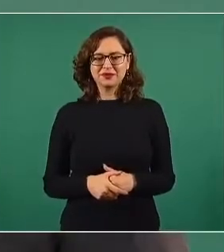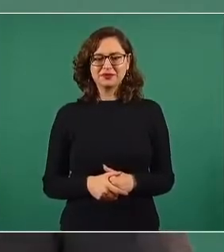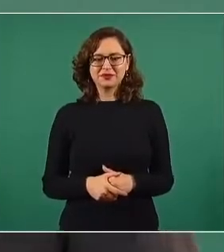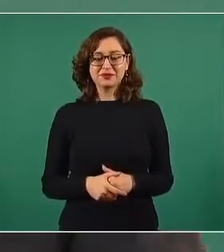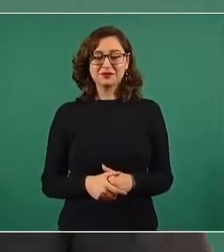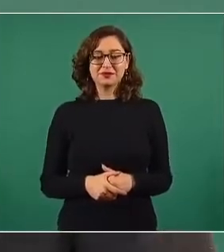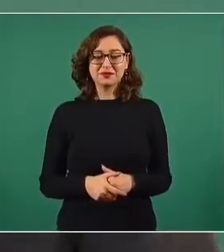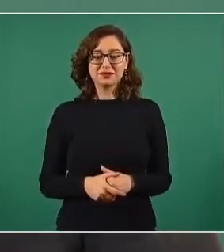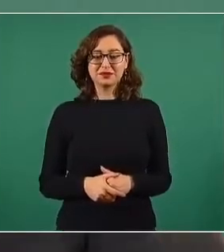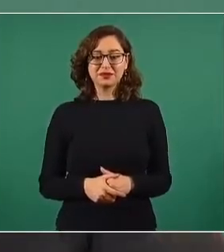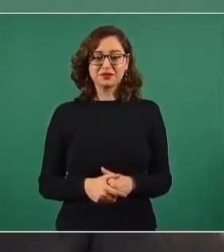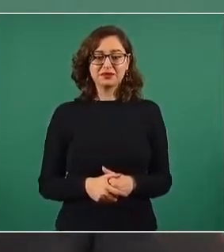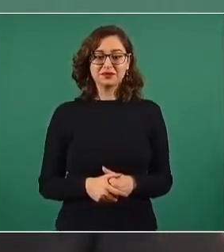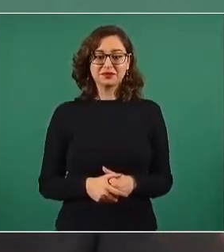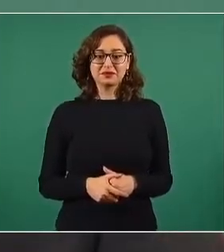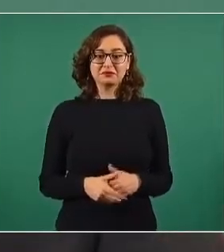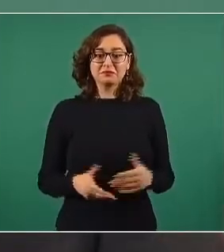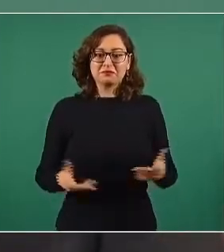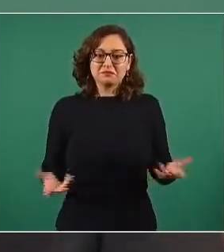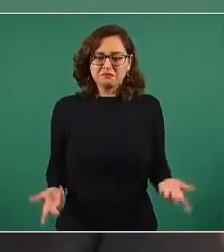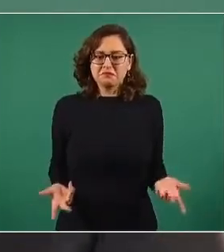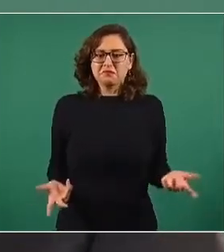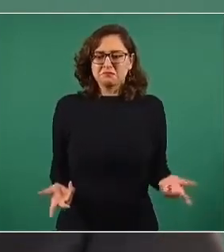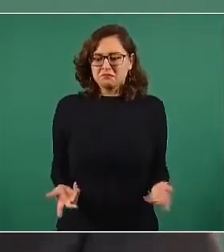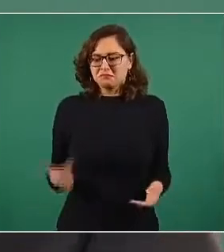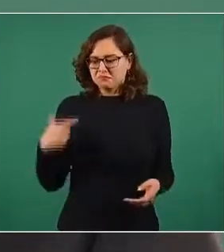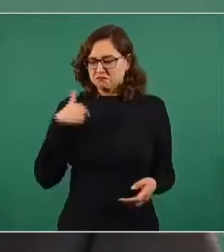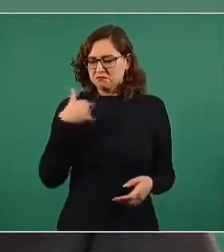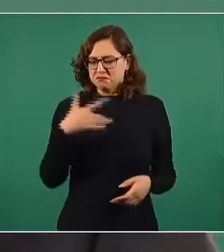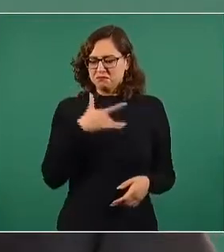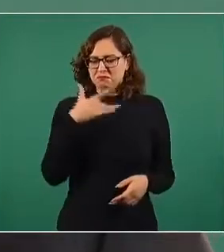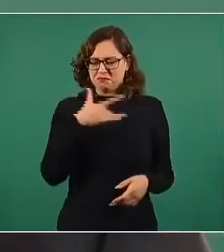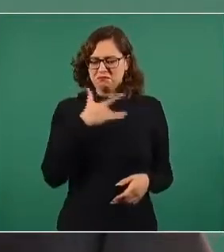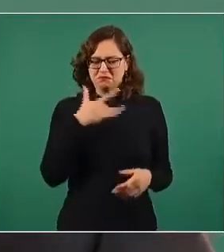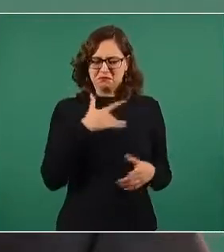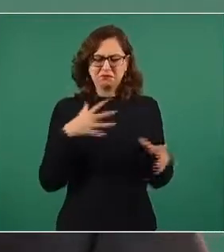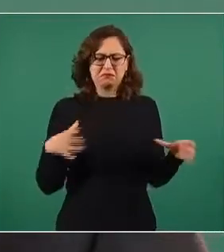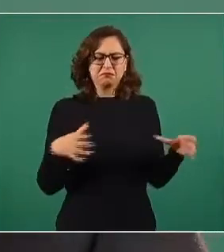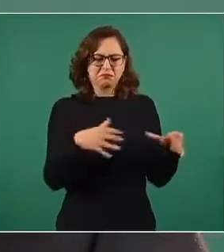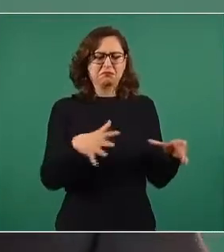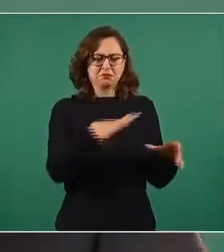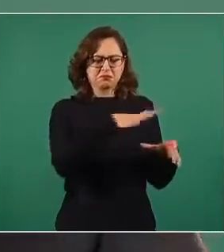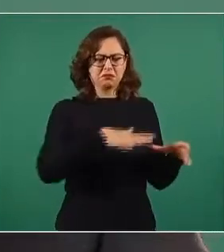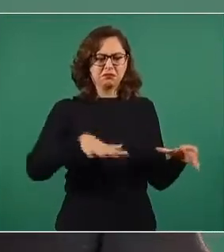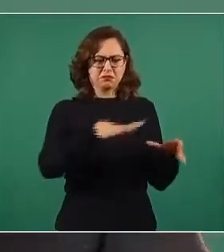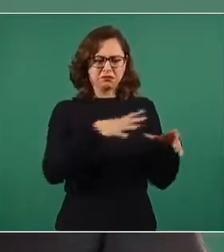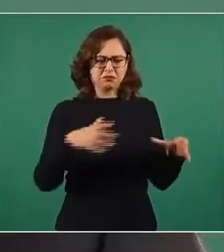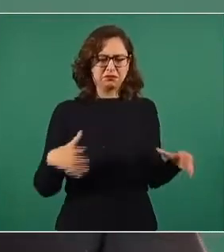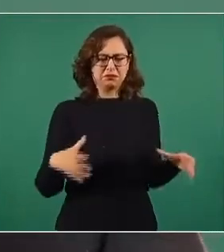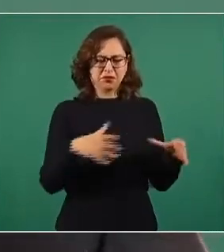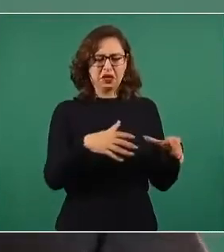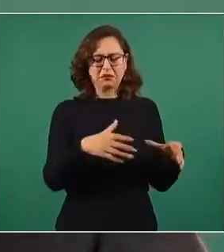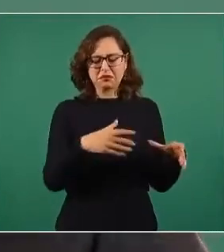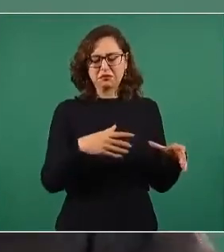Yo estoy de acuerdo que el que se beneficia de la corrupción, claro que no estoy de acuerdo,